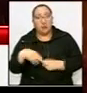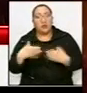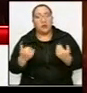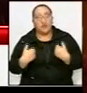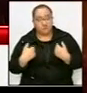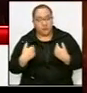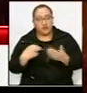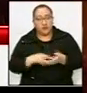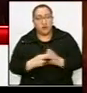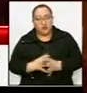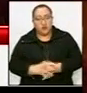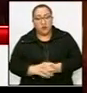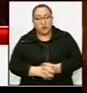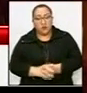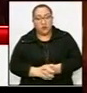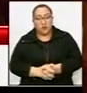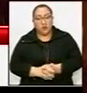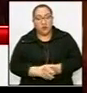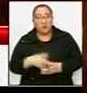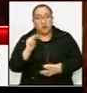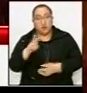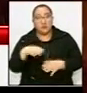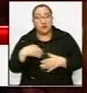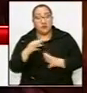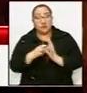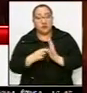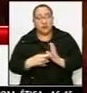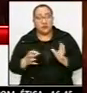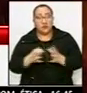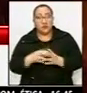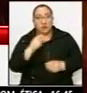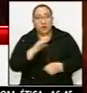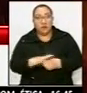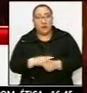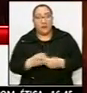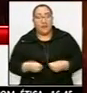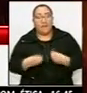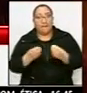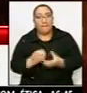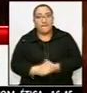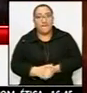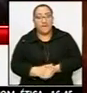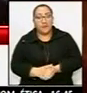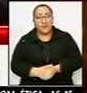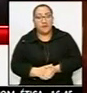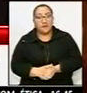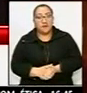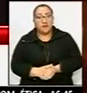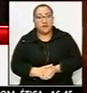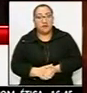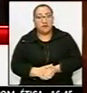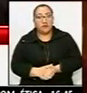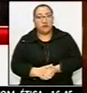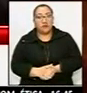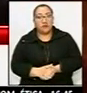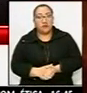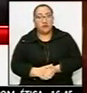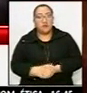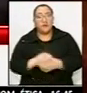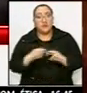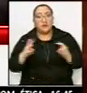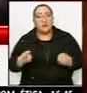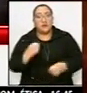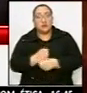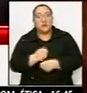tenerlo presente para ver si se puede reprogramar y pueda cumplir con este ofrecimiento, porque sabe usted muy bien que esta mesa de trabajo